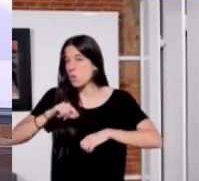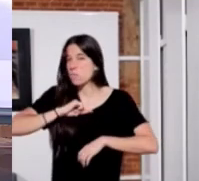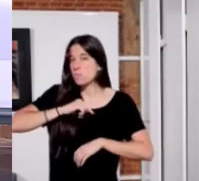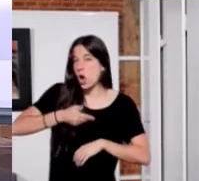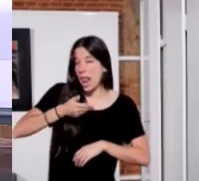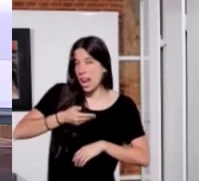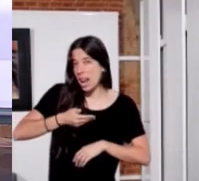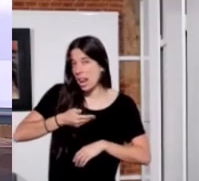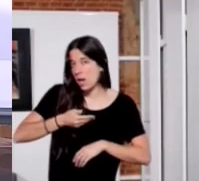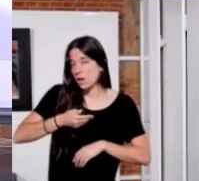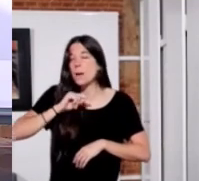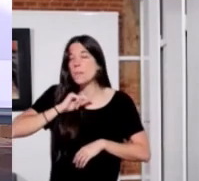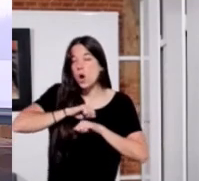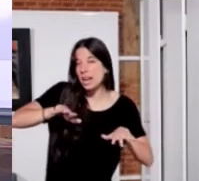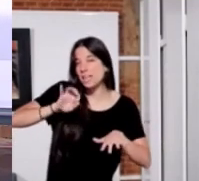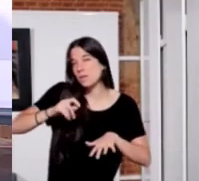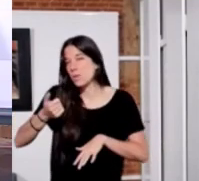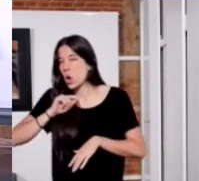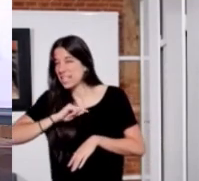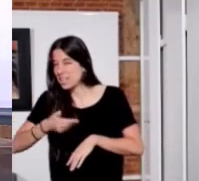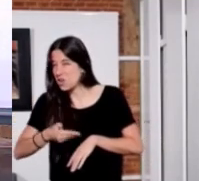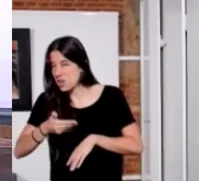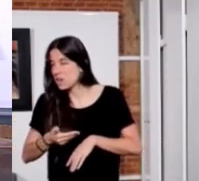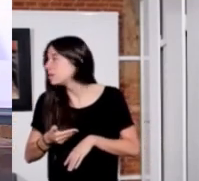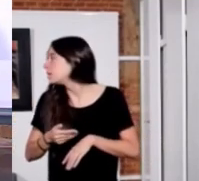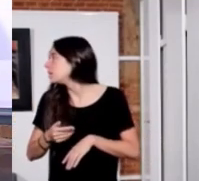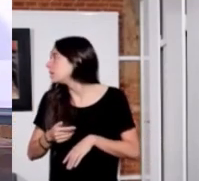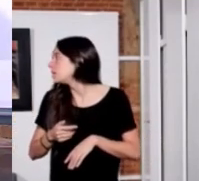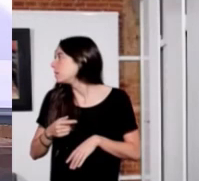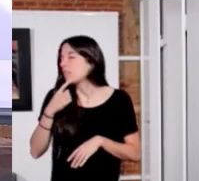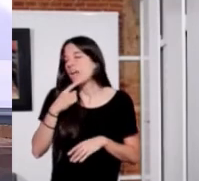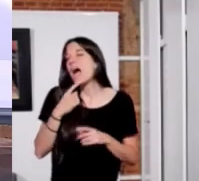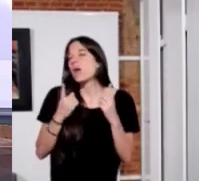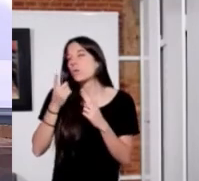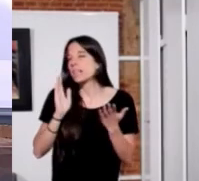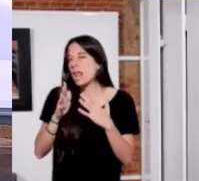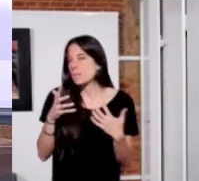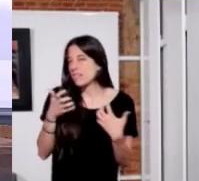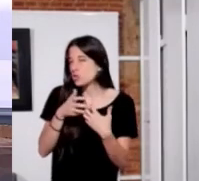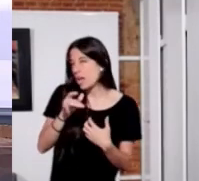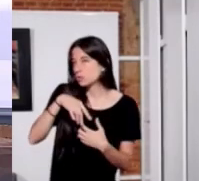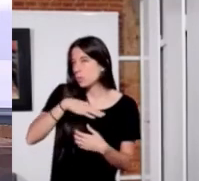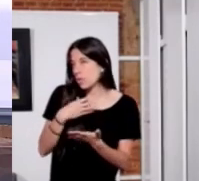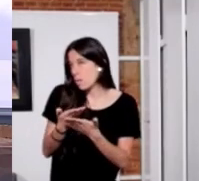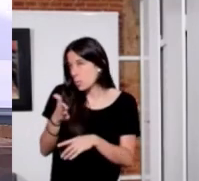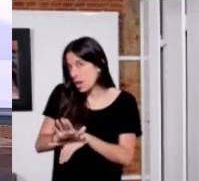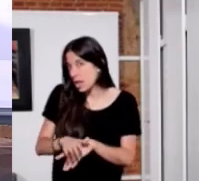que ocurre mucho de esta parte demasiado, ¿no? ¿Alguna terapia de choque que podáis lanzar?